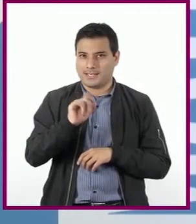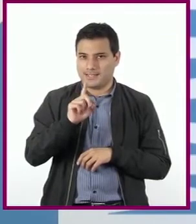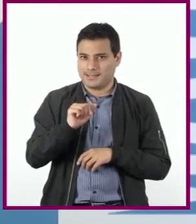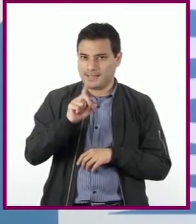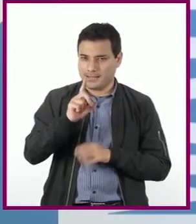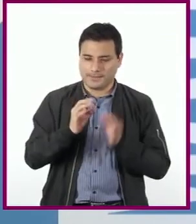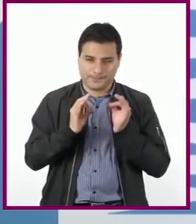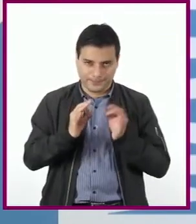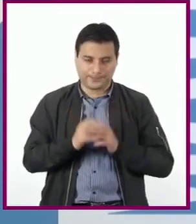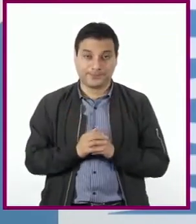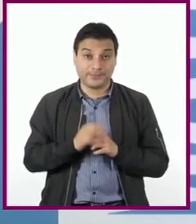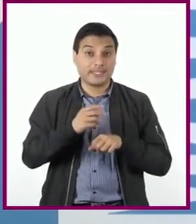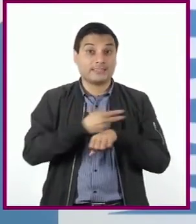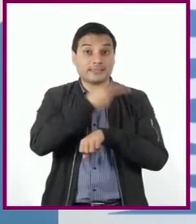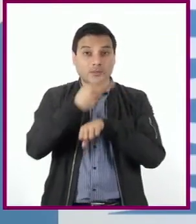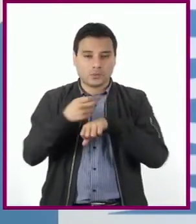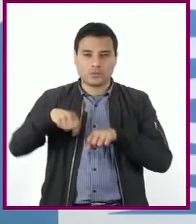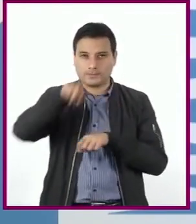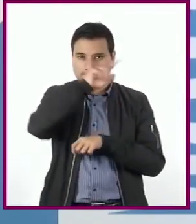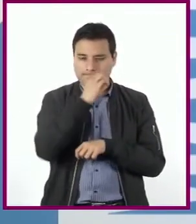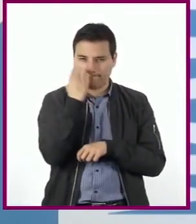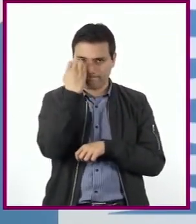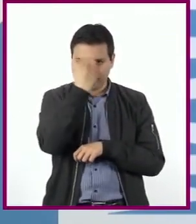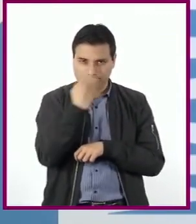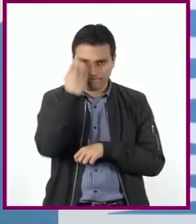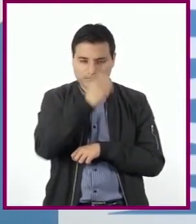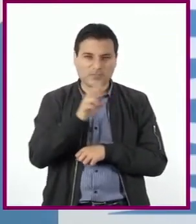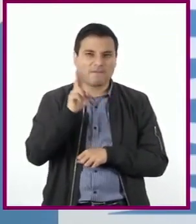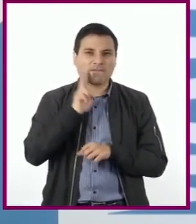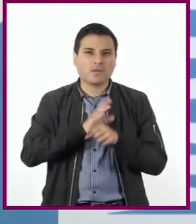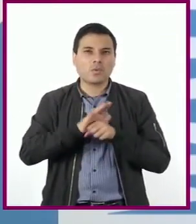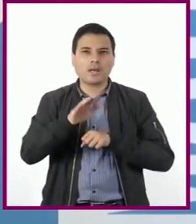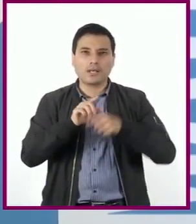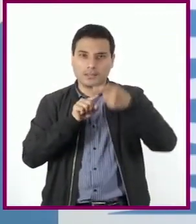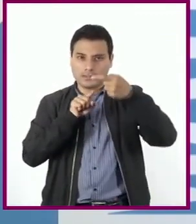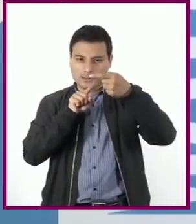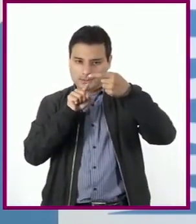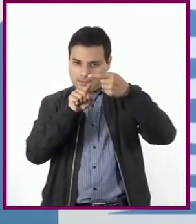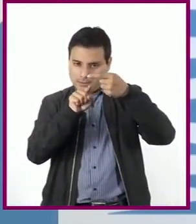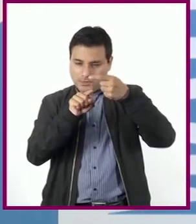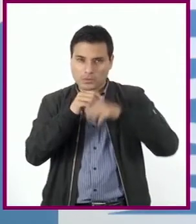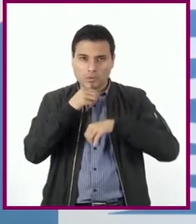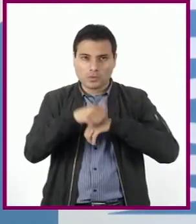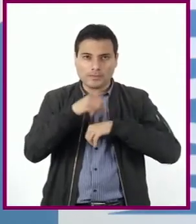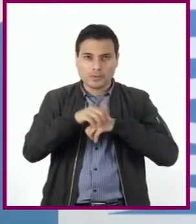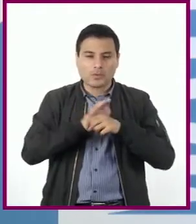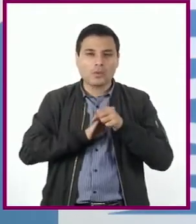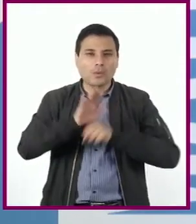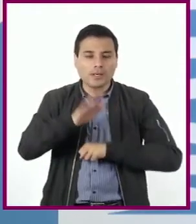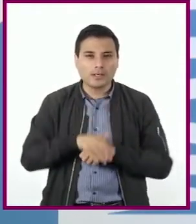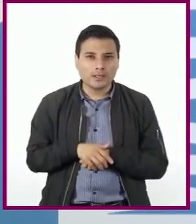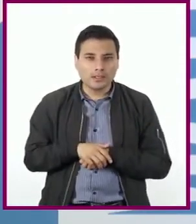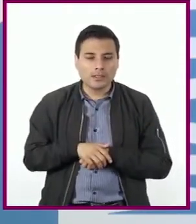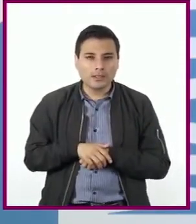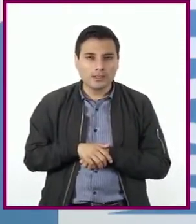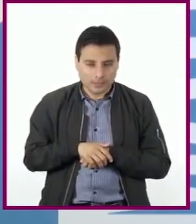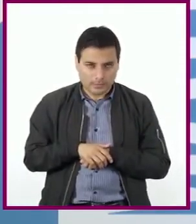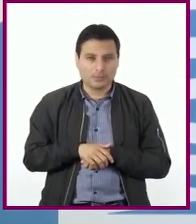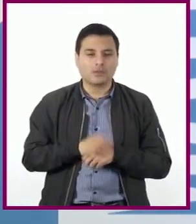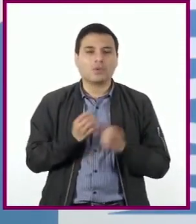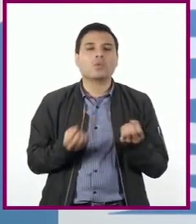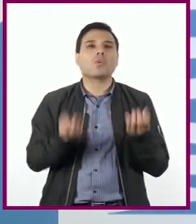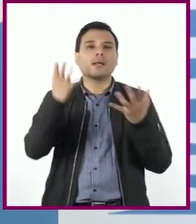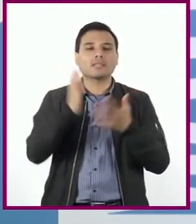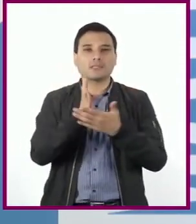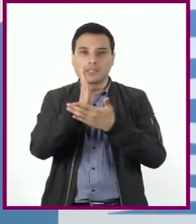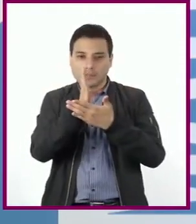Segundo, identifiquen el denominador de la fracción para saber en cuántas partes dividiremos nuestro